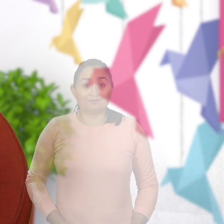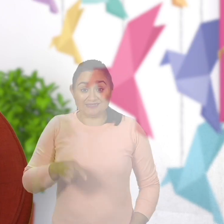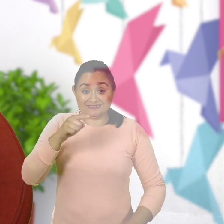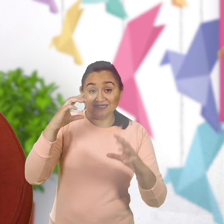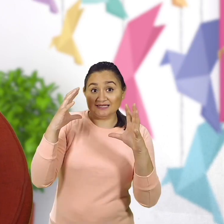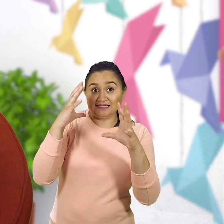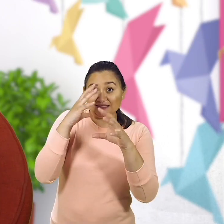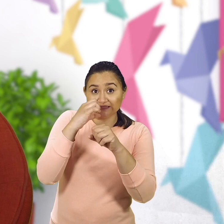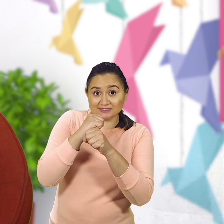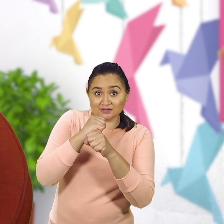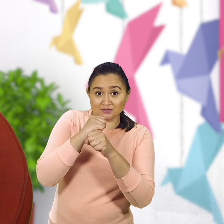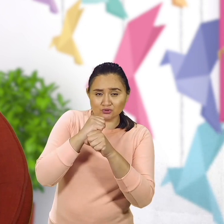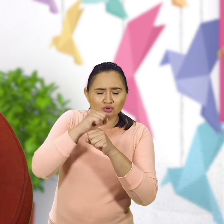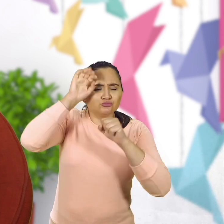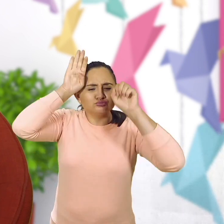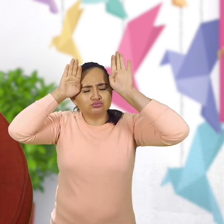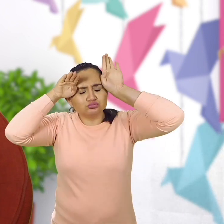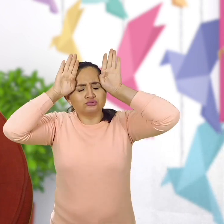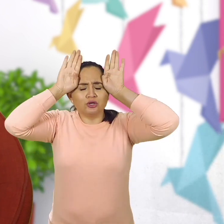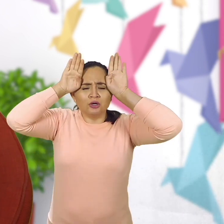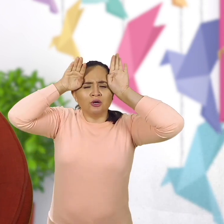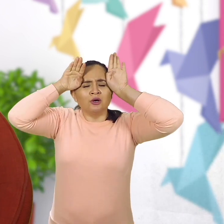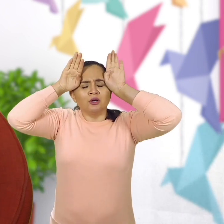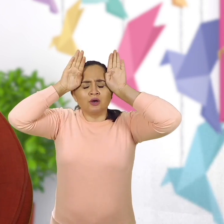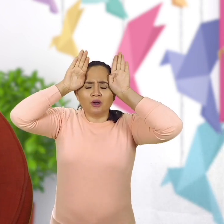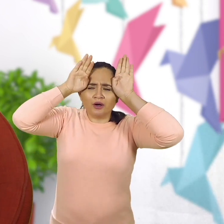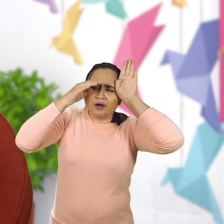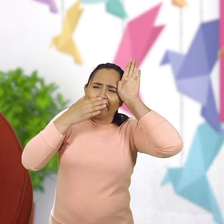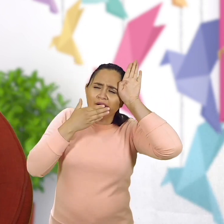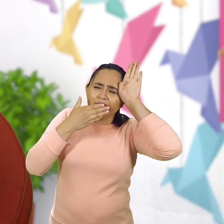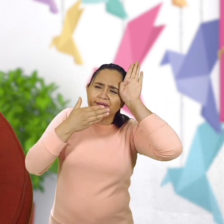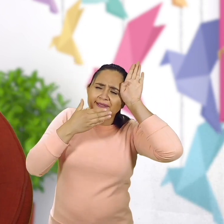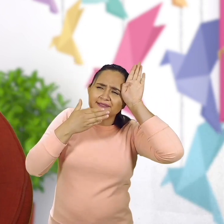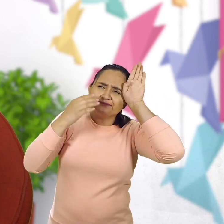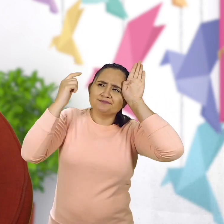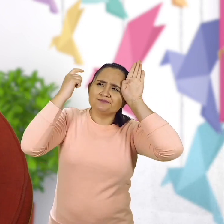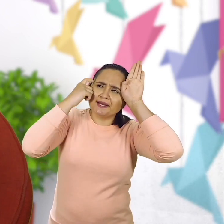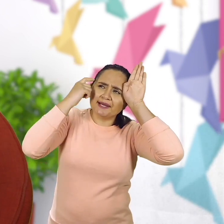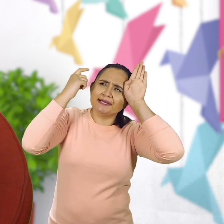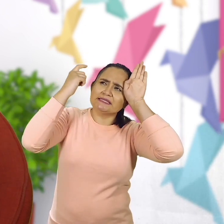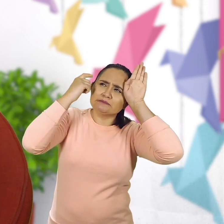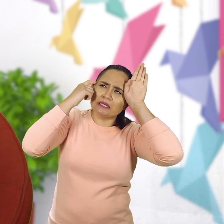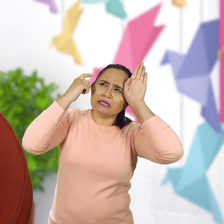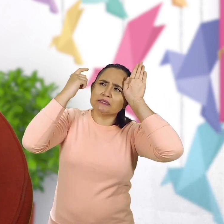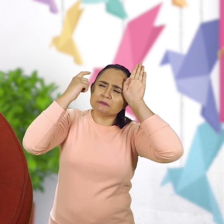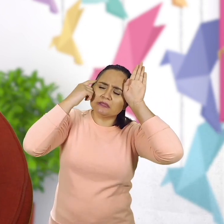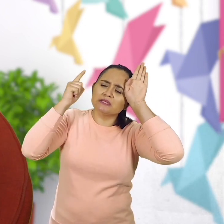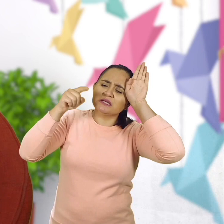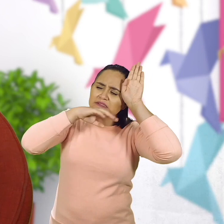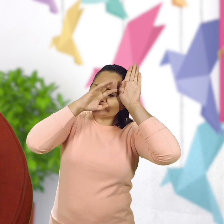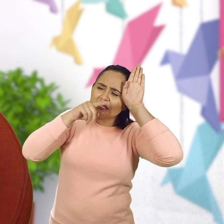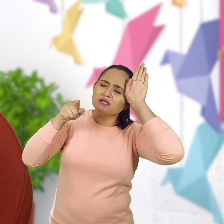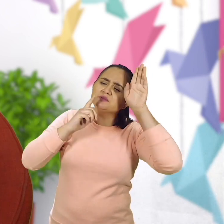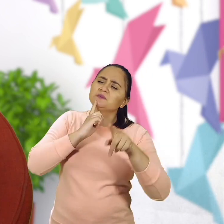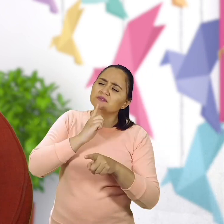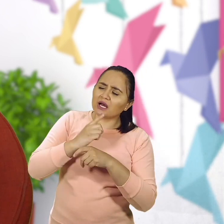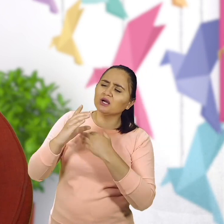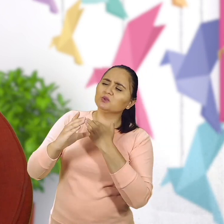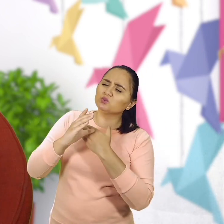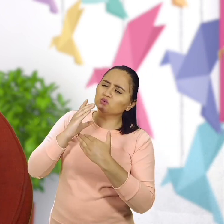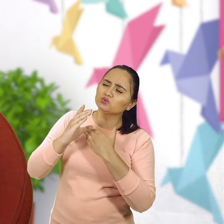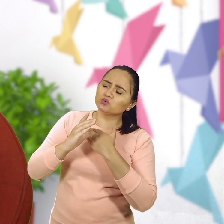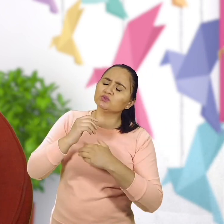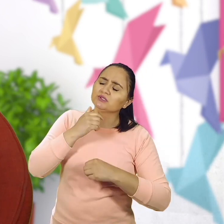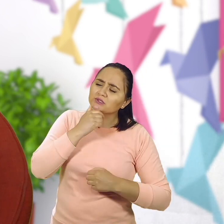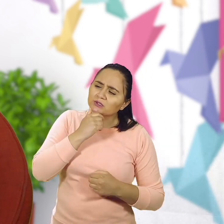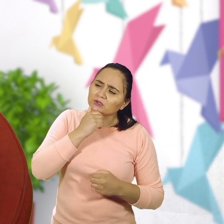Esa noche, mientras Bruno trataba de dormirse, las palabras de Celestino no le dejaban de dar vueltas por la cabeza. Después de mucho